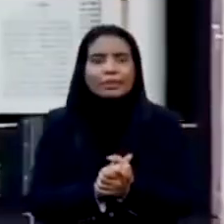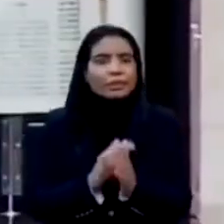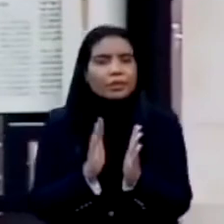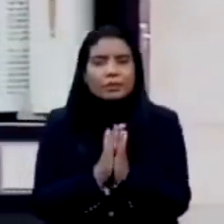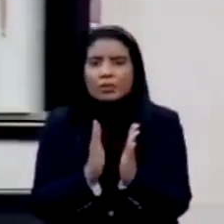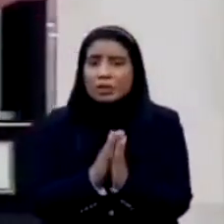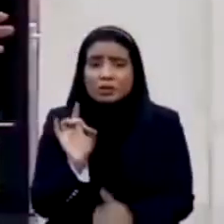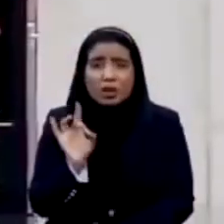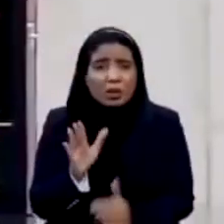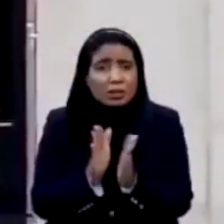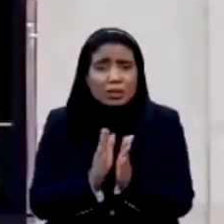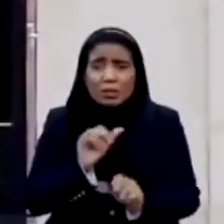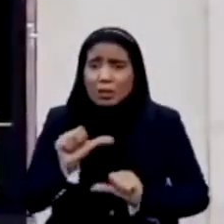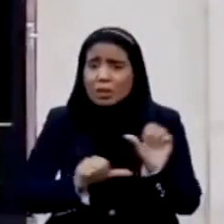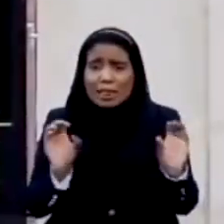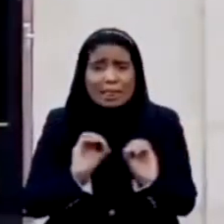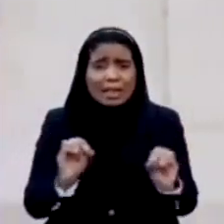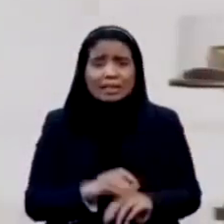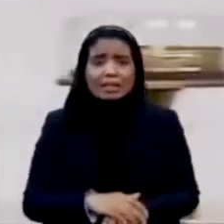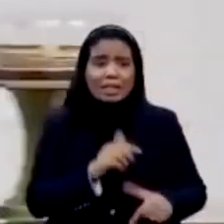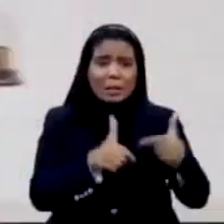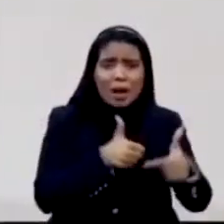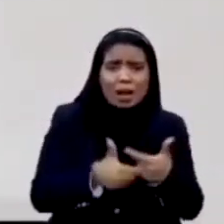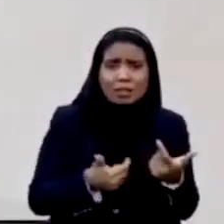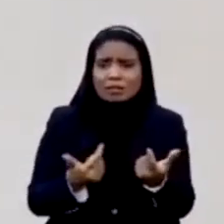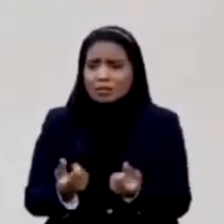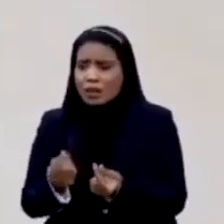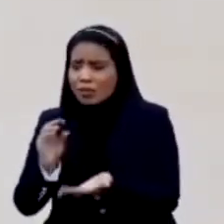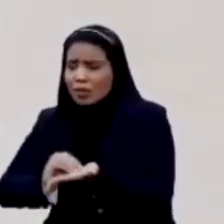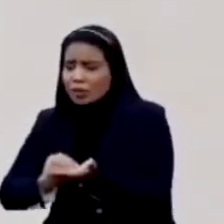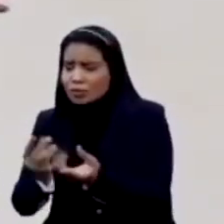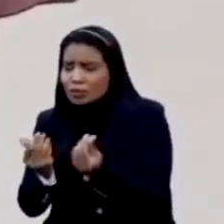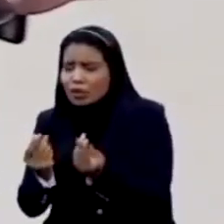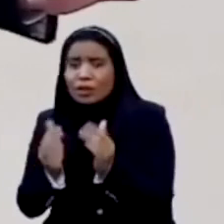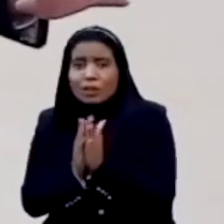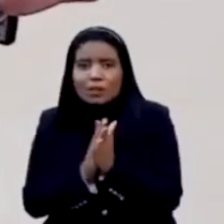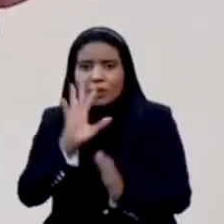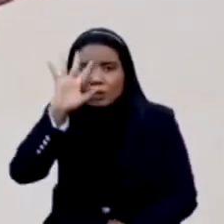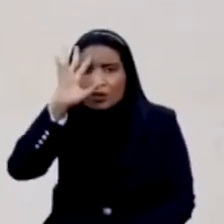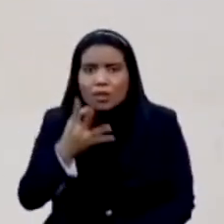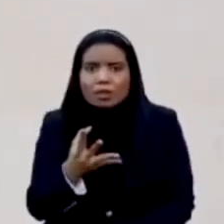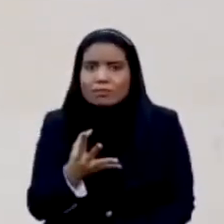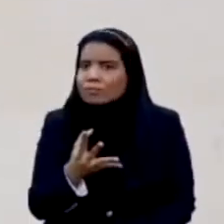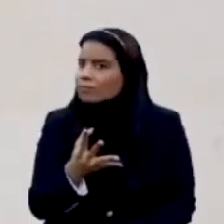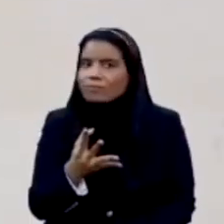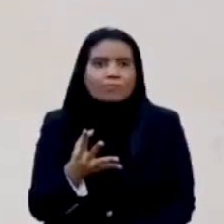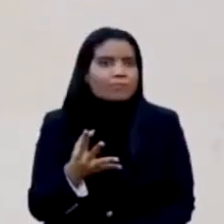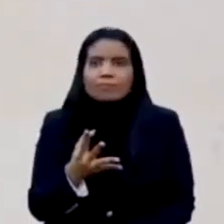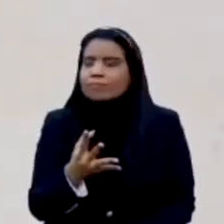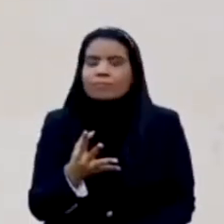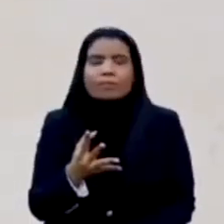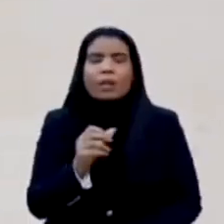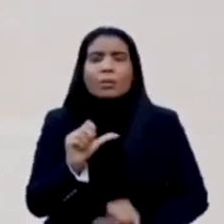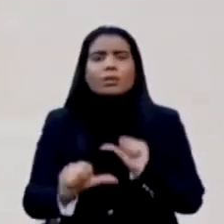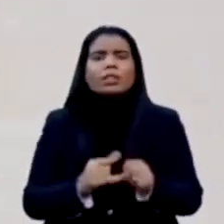su vida no va a cambiar su vida financiera no va a cambiar su vida familiar no va a cambiar nada el cambio comienza en